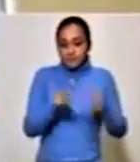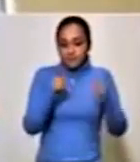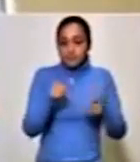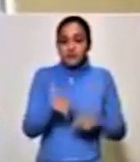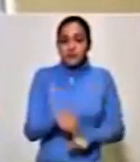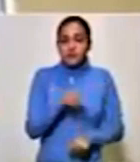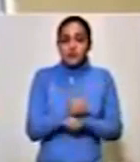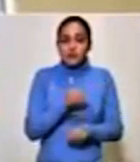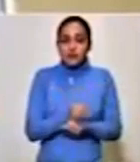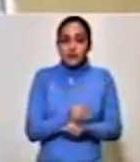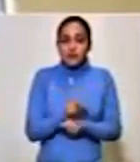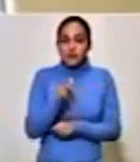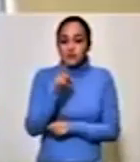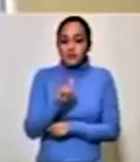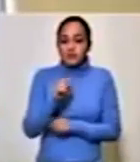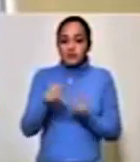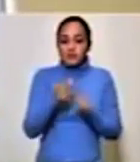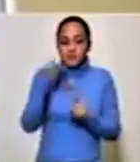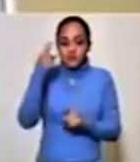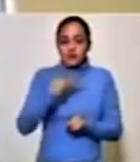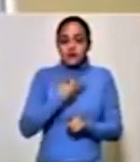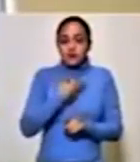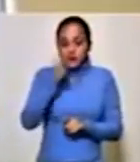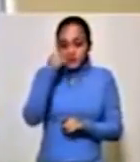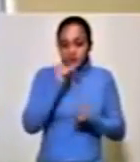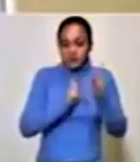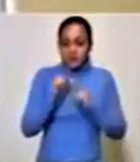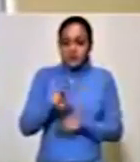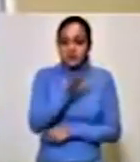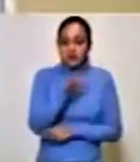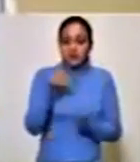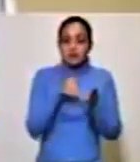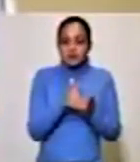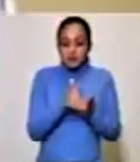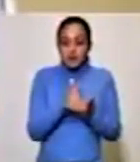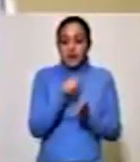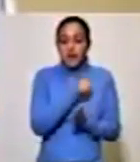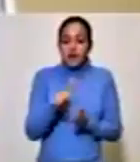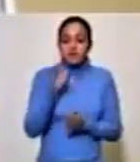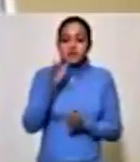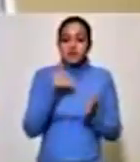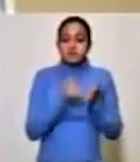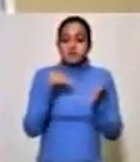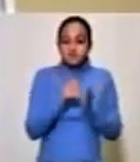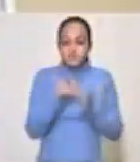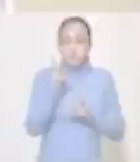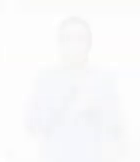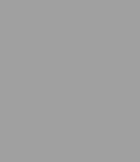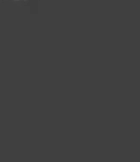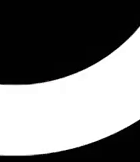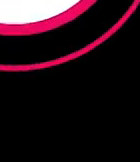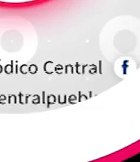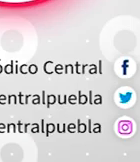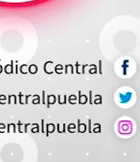programa Impulso Nafin más Puebla cuenta con financiamiento desde 500 mil pesos hasta 5 millones de pesos